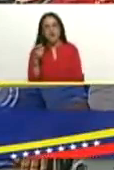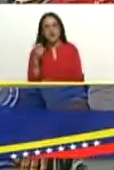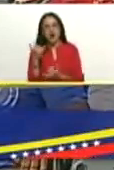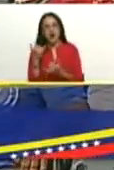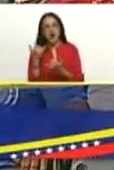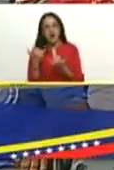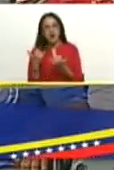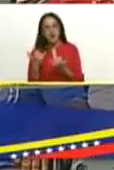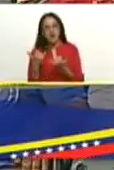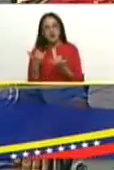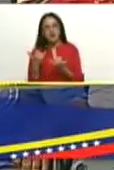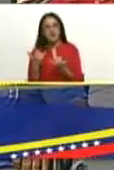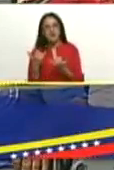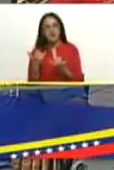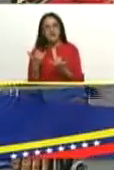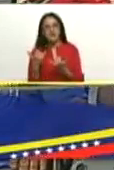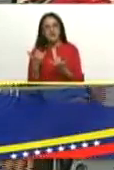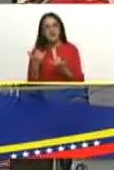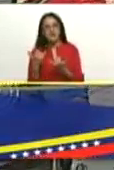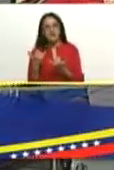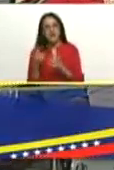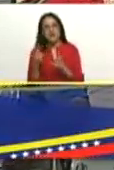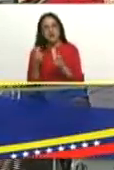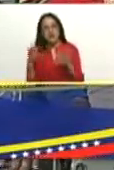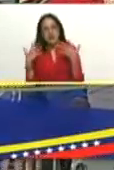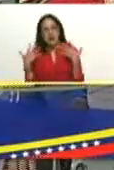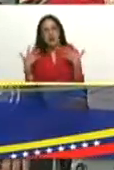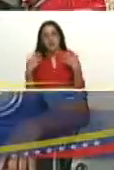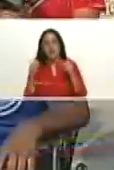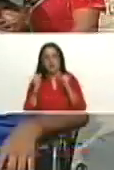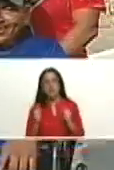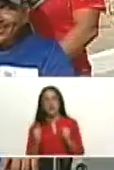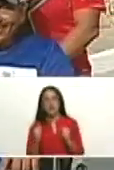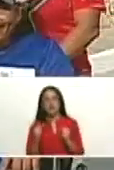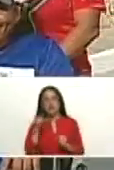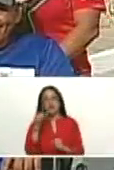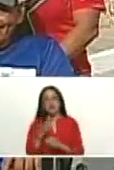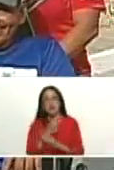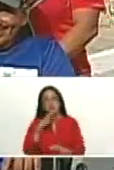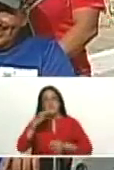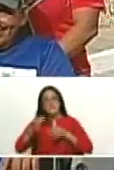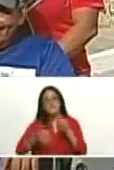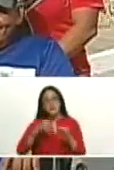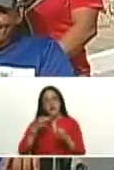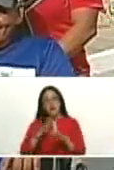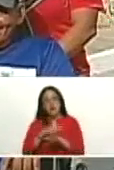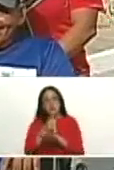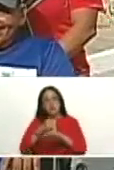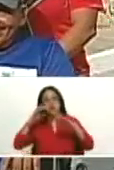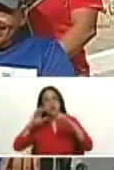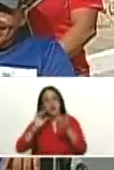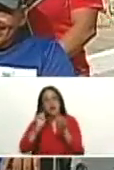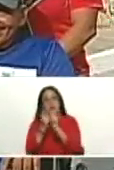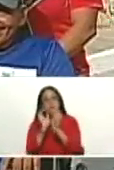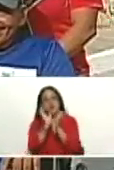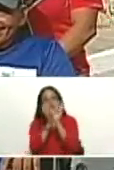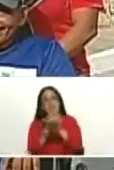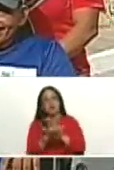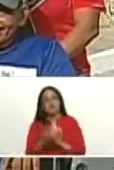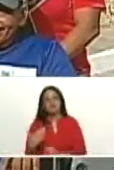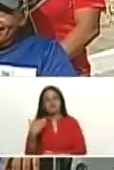aquí, en esta oleada de calor que ya usted ha explicado, debido al cambio climático que afecta,